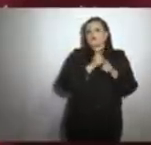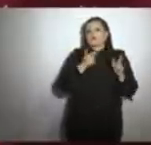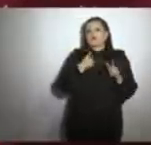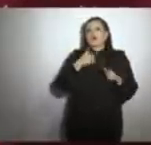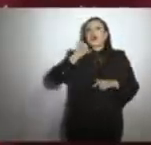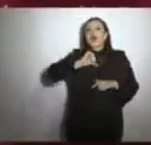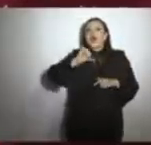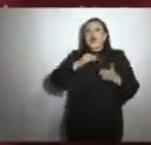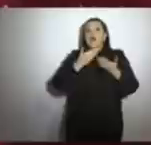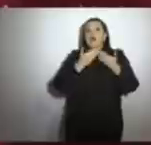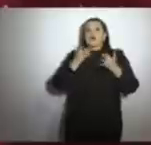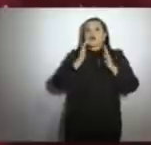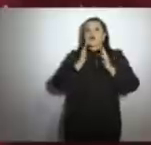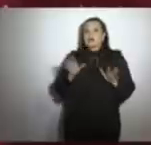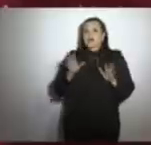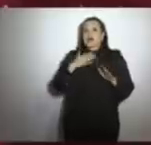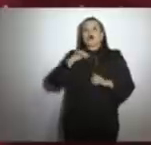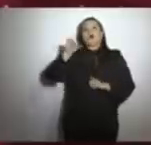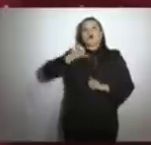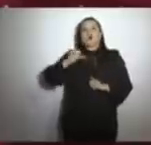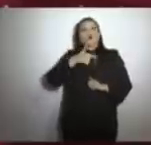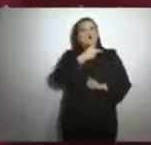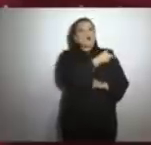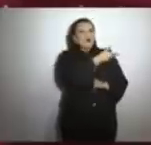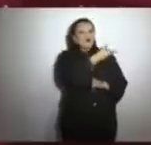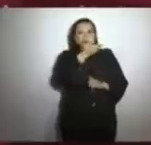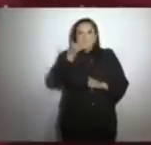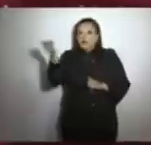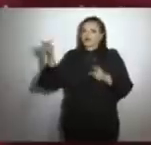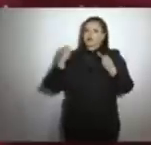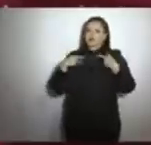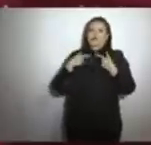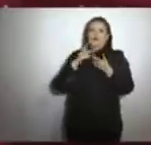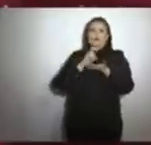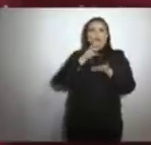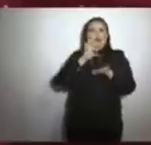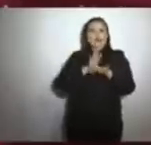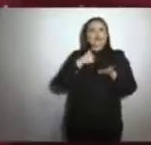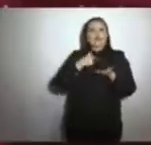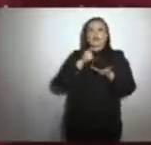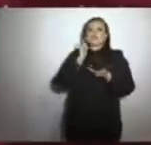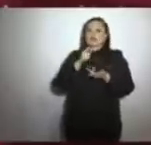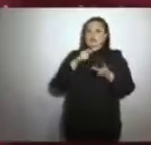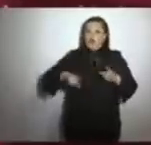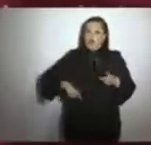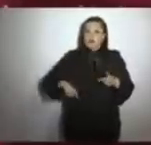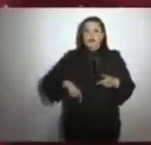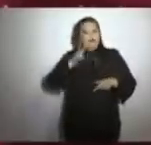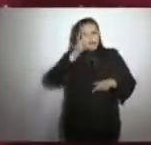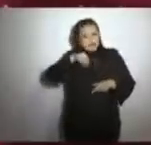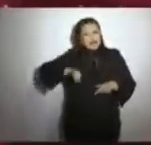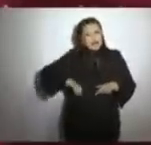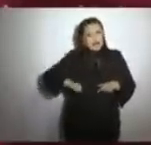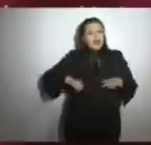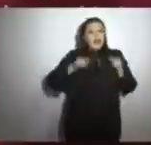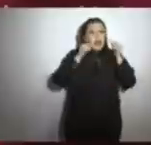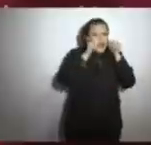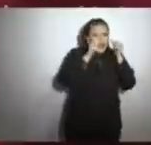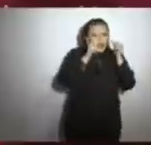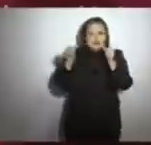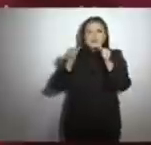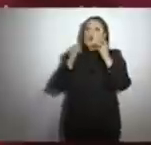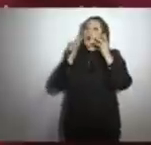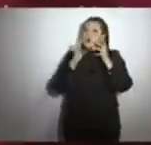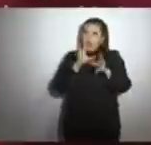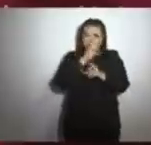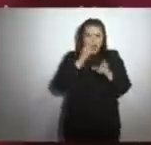solamente estamos pensando en eso. Hoy ustedes son parte fundamental de la agenda del gobierno. Y sabemos que nos falta mucho por